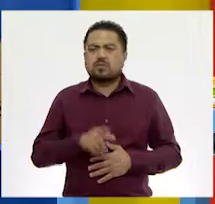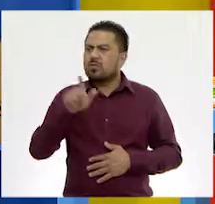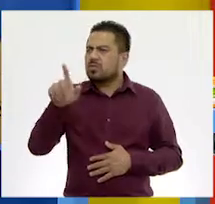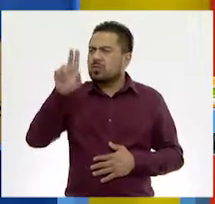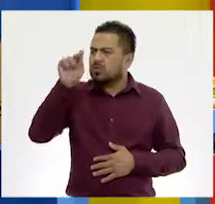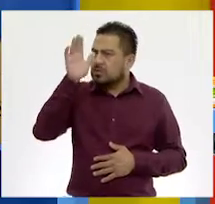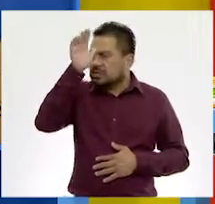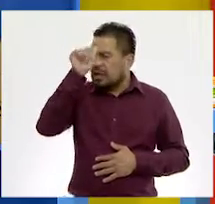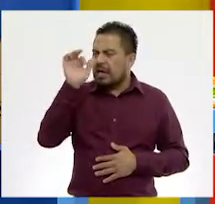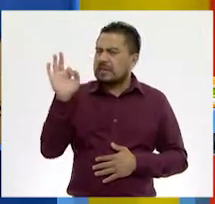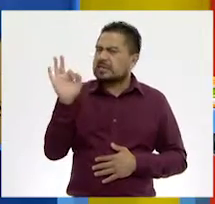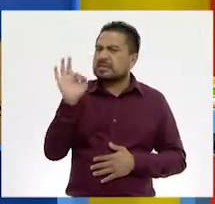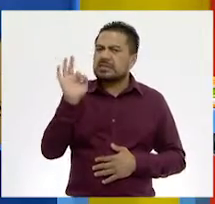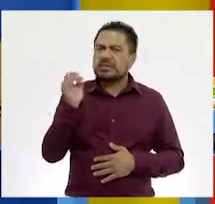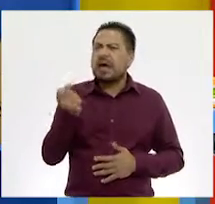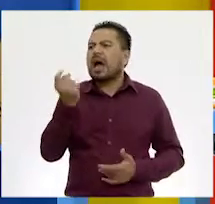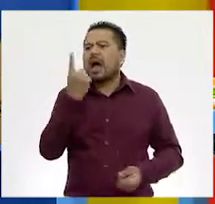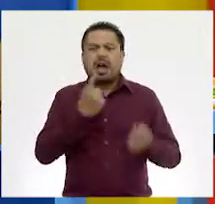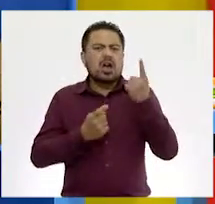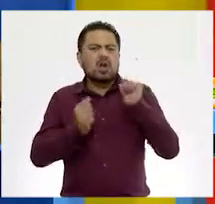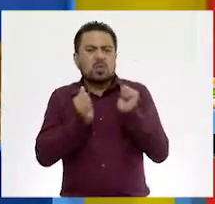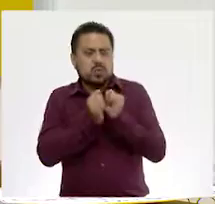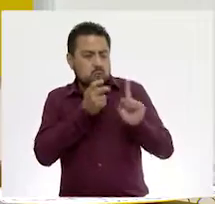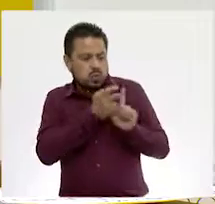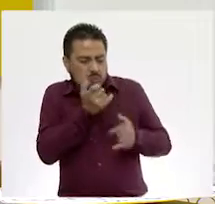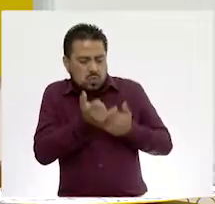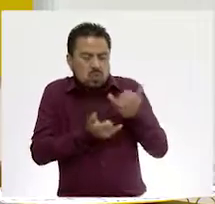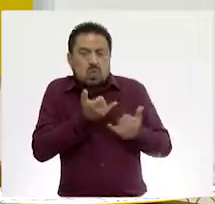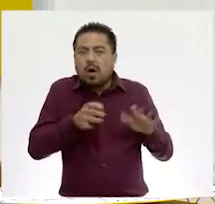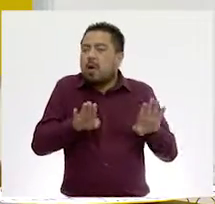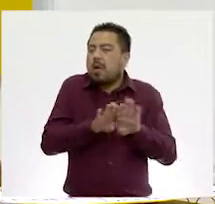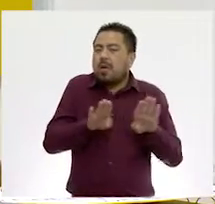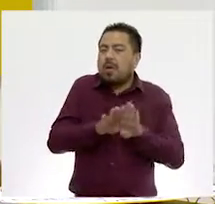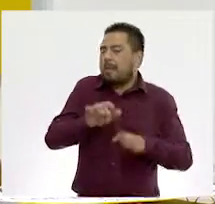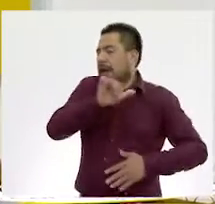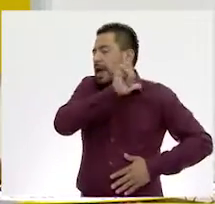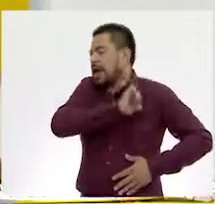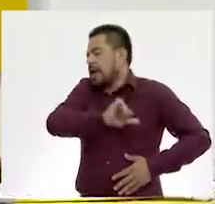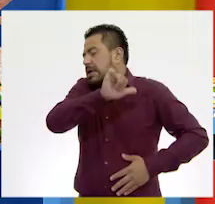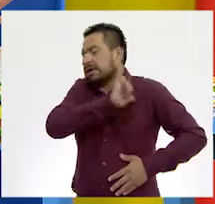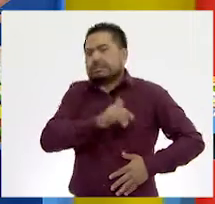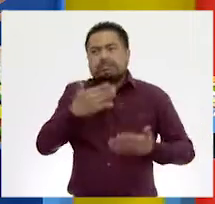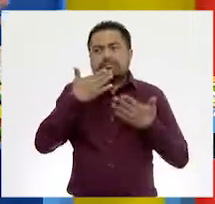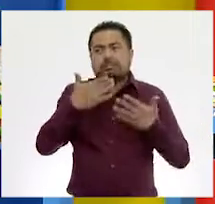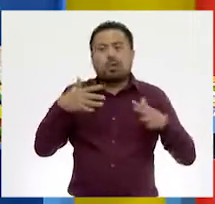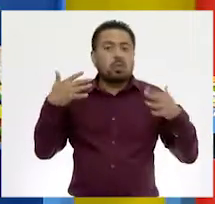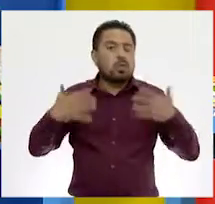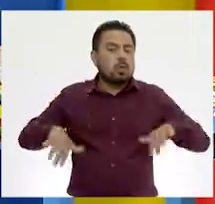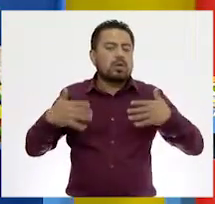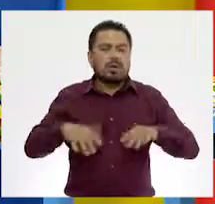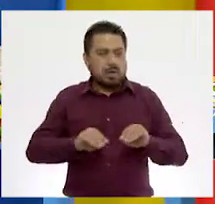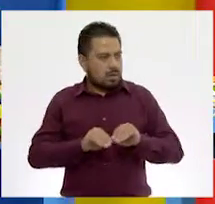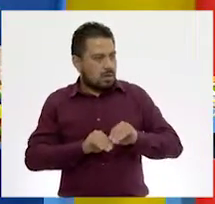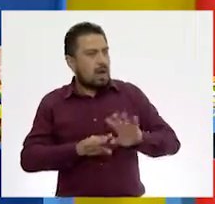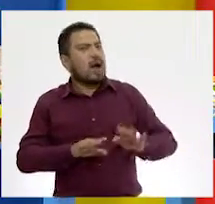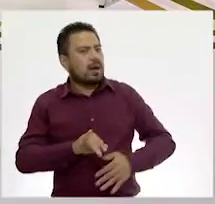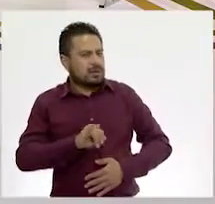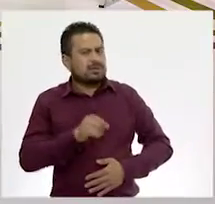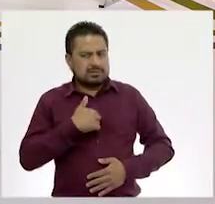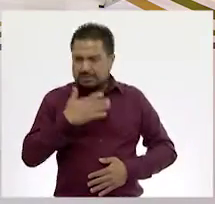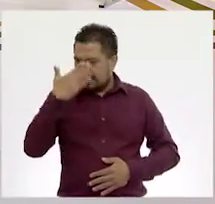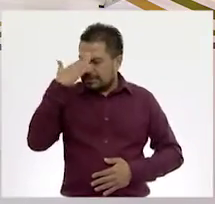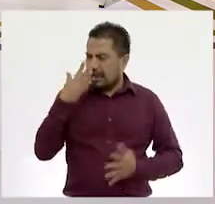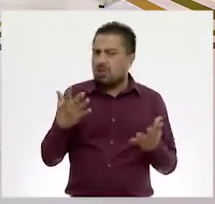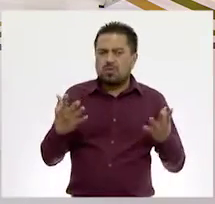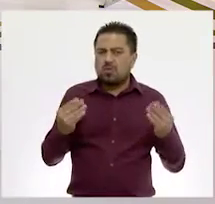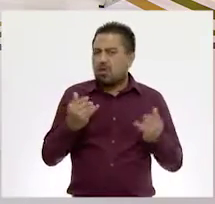no te sabes de casualidad alguno de esos juegos, como los de antes, que eran buenísimos? Claro que sí, yo me sé